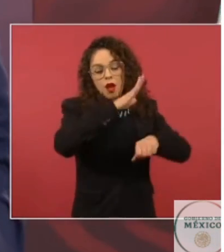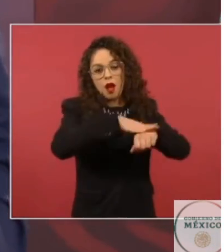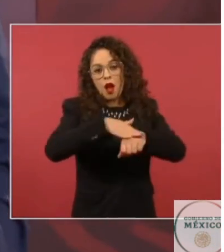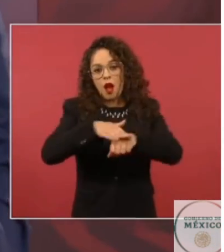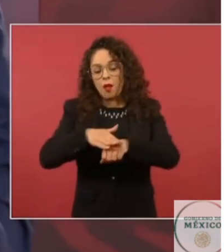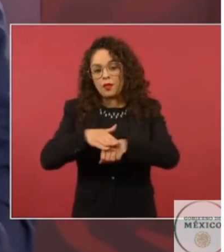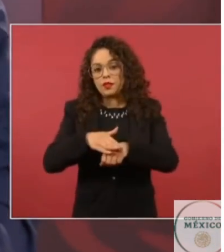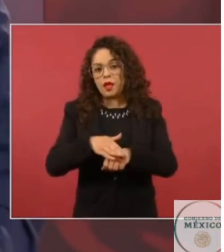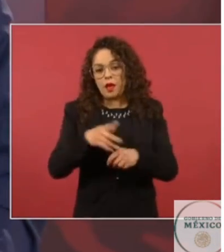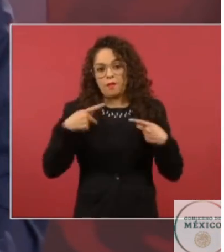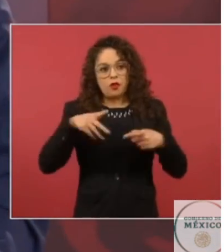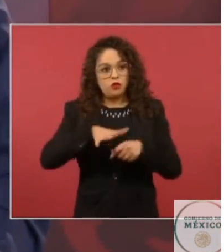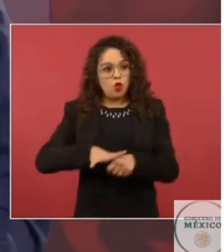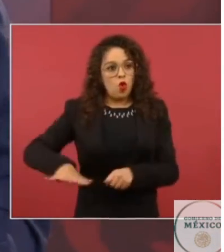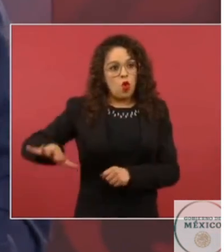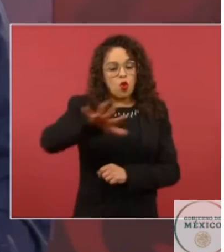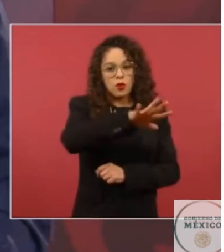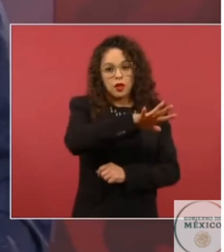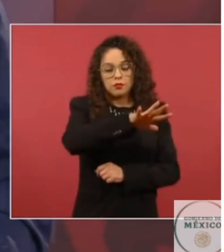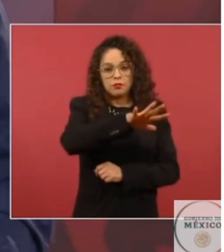y al pueblo tenemos que servir.